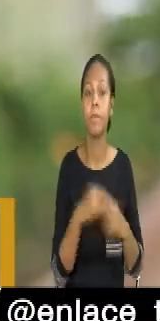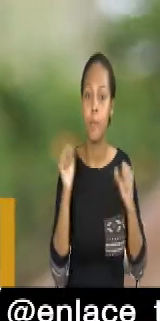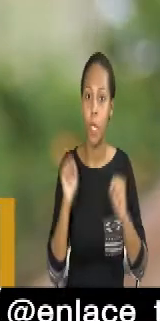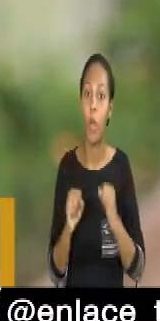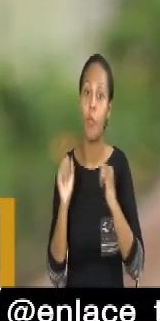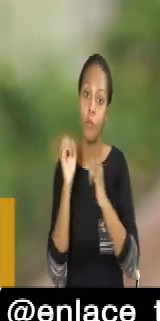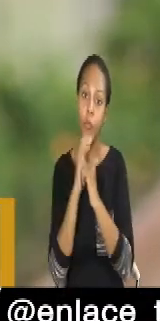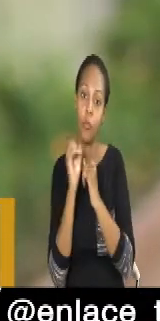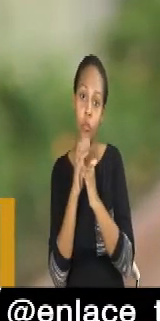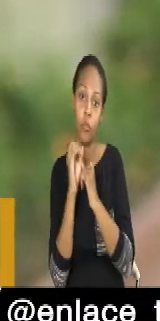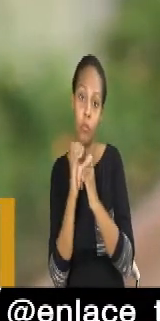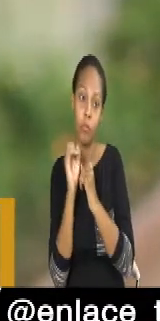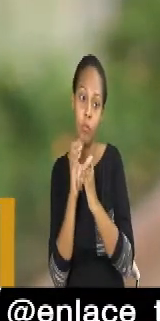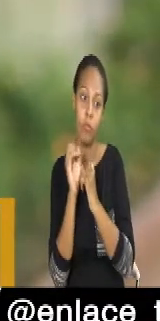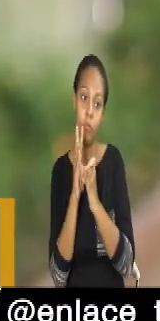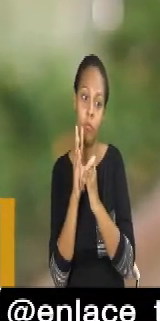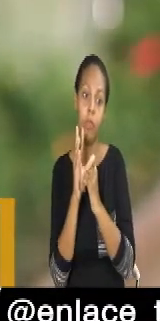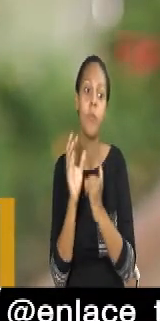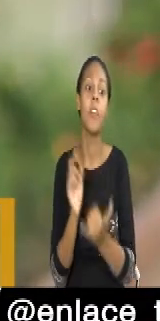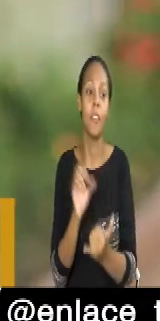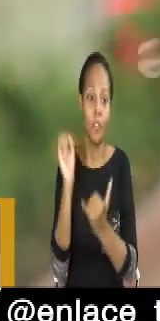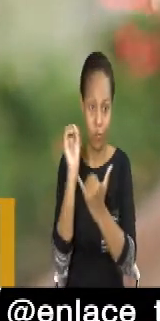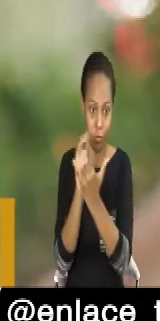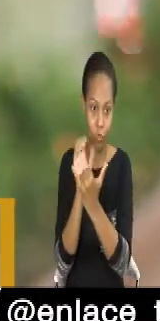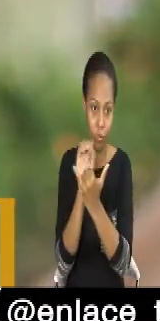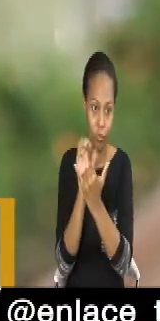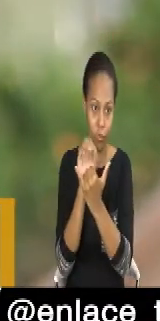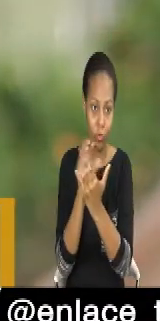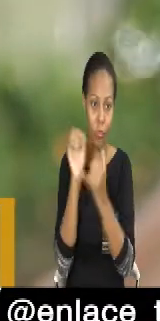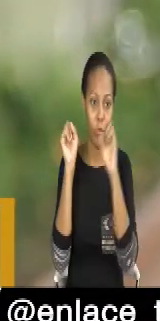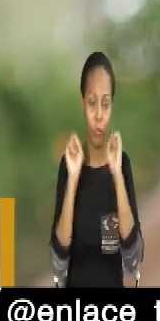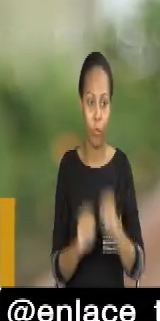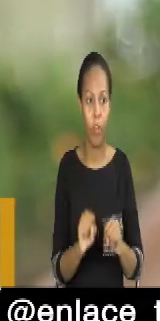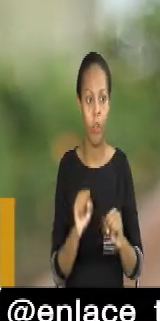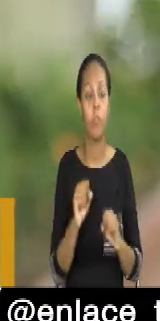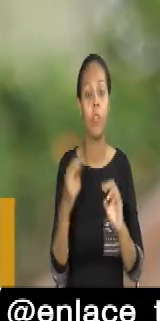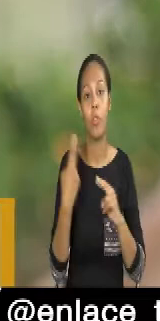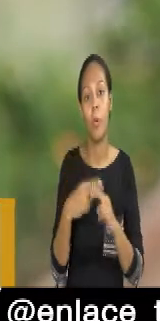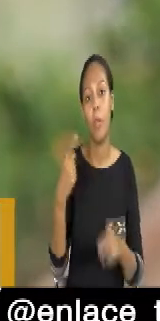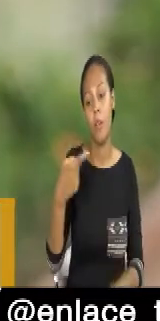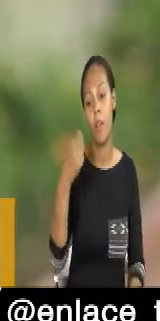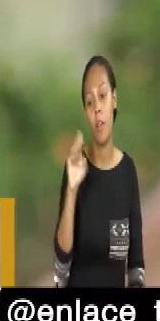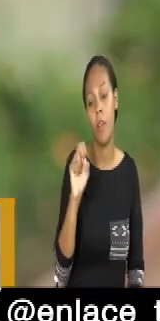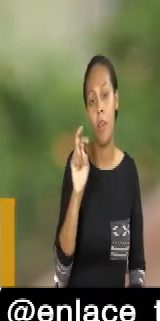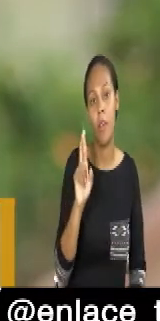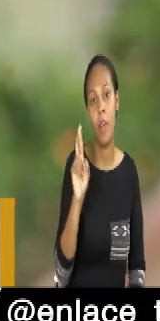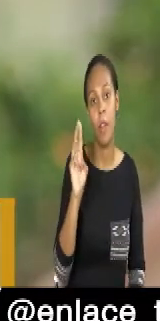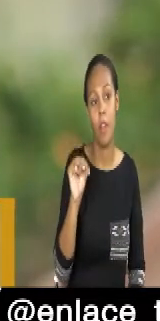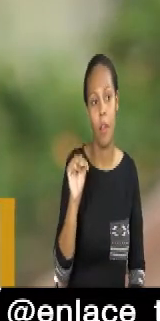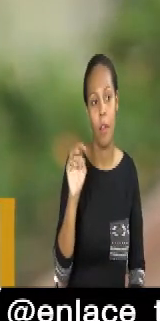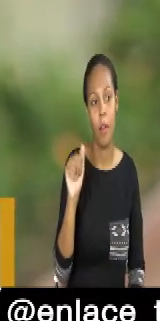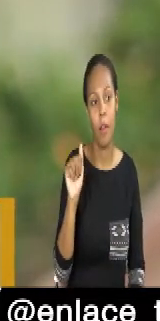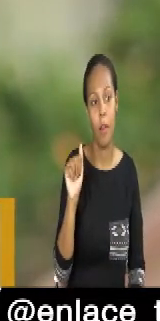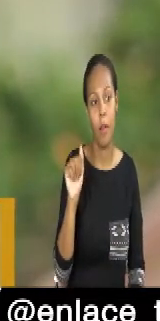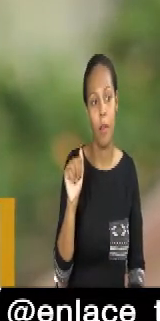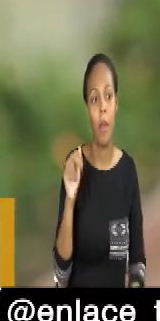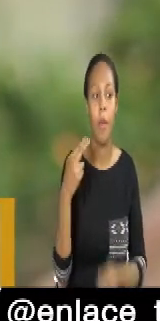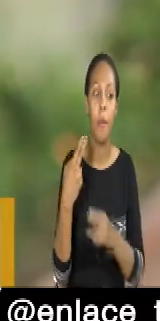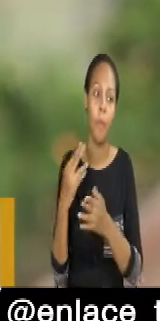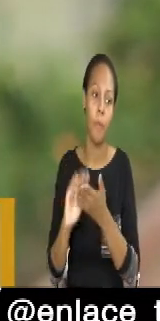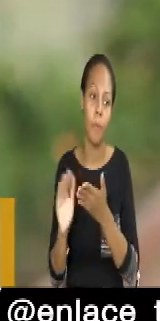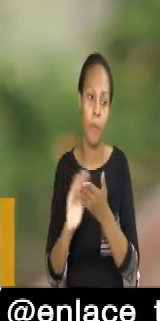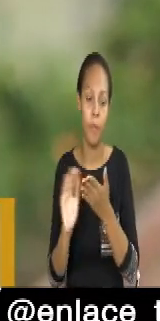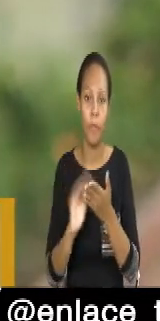YouTube. Tenemos la canción en YouTube, Germán Villegas con H al comienzo, porque es el nombre siempre es un